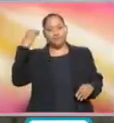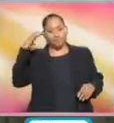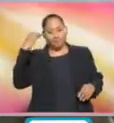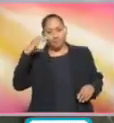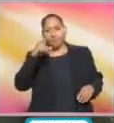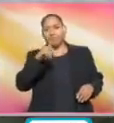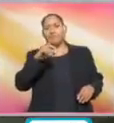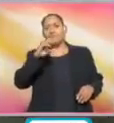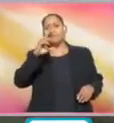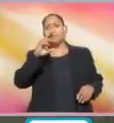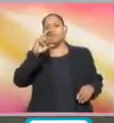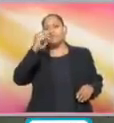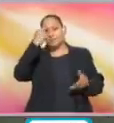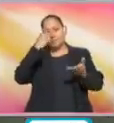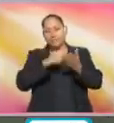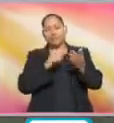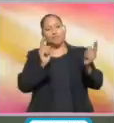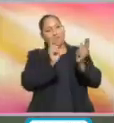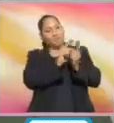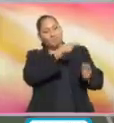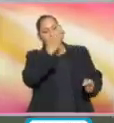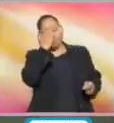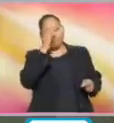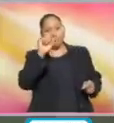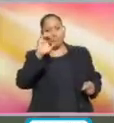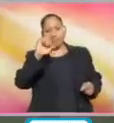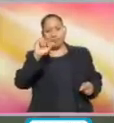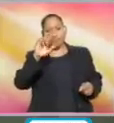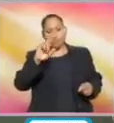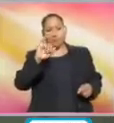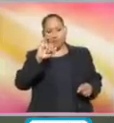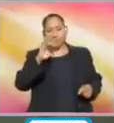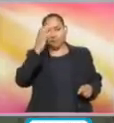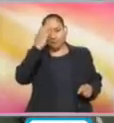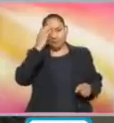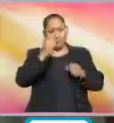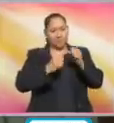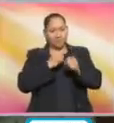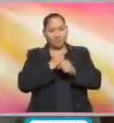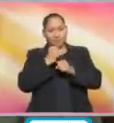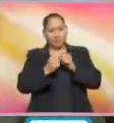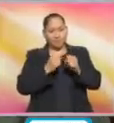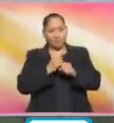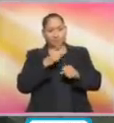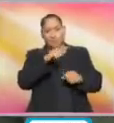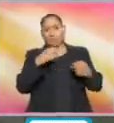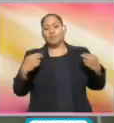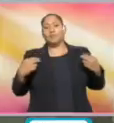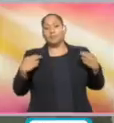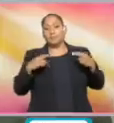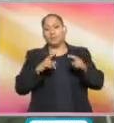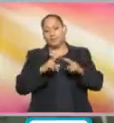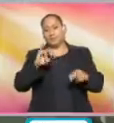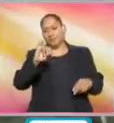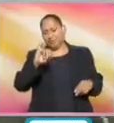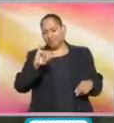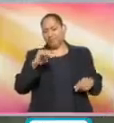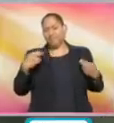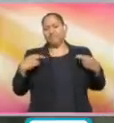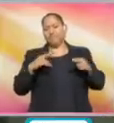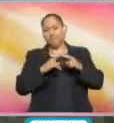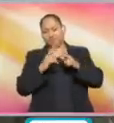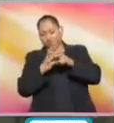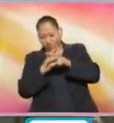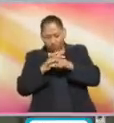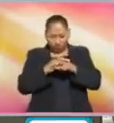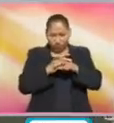que conocía a Solar. No, claro, cómo no, sí, nos conocemos de hace tiempo. Y es un maestro, porque además maestro de la lucha,